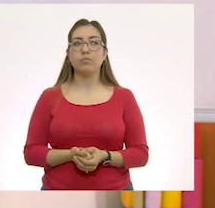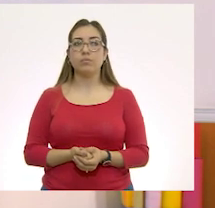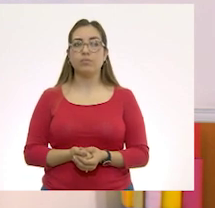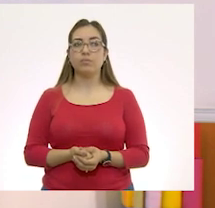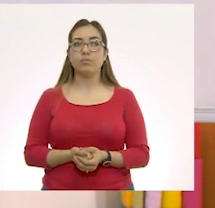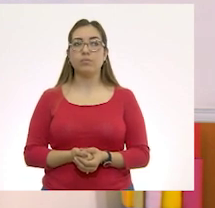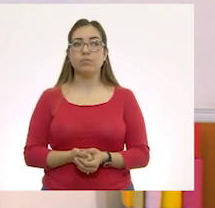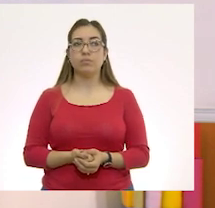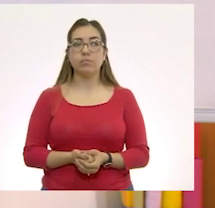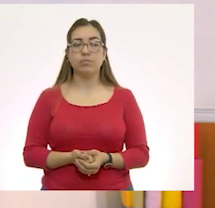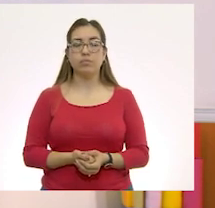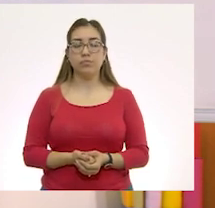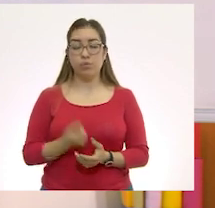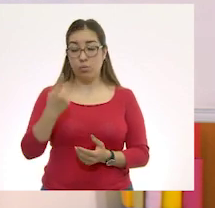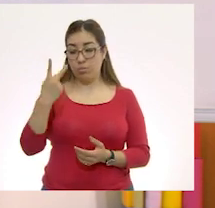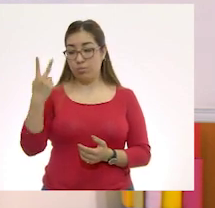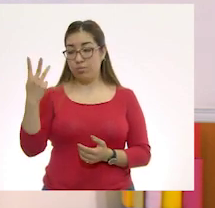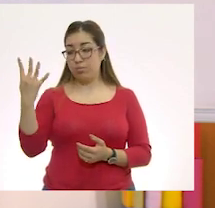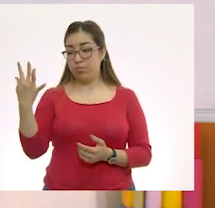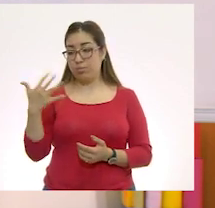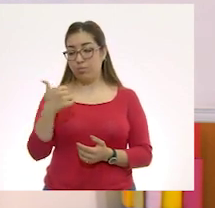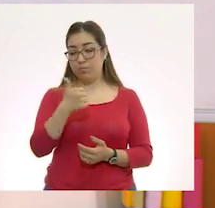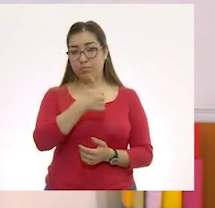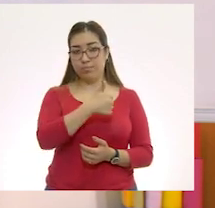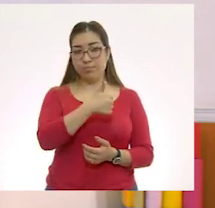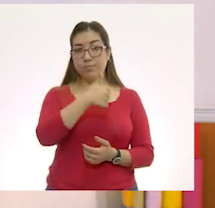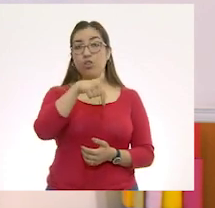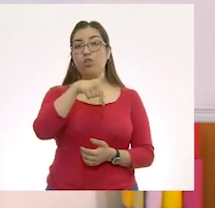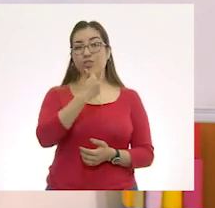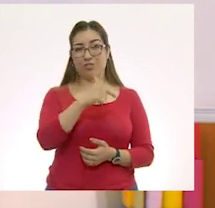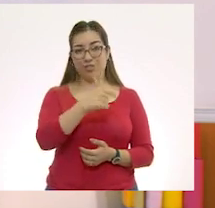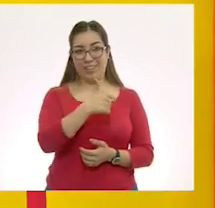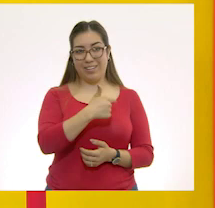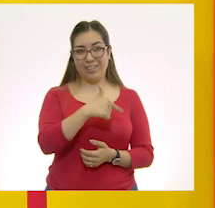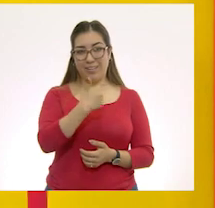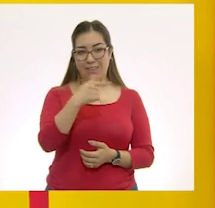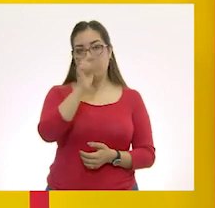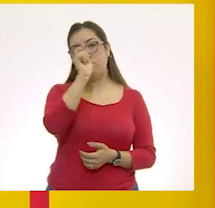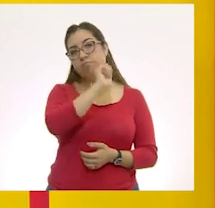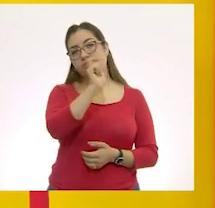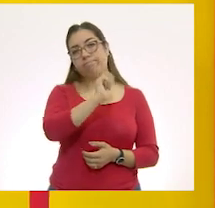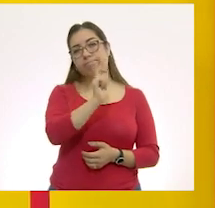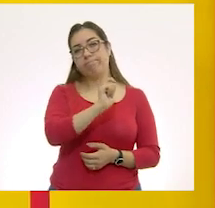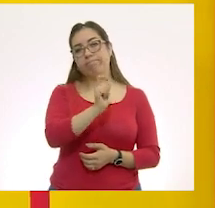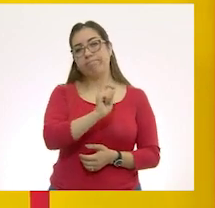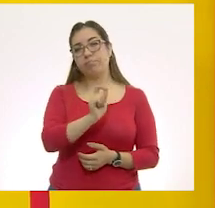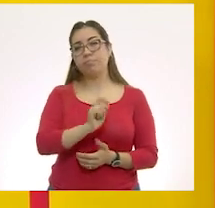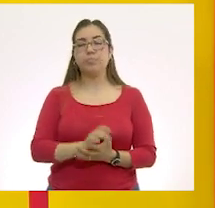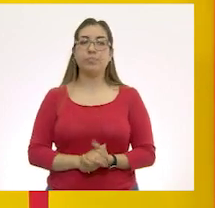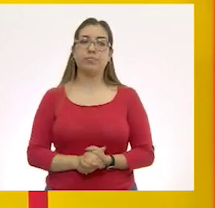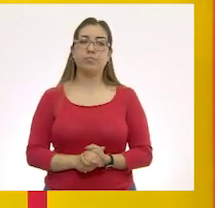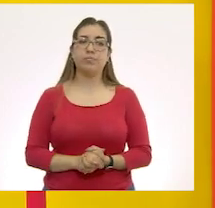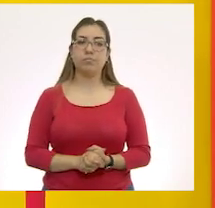tres cuatro cinco seis al número 212 entonces lo vamos a colorear igual